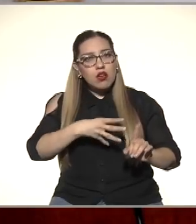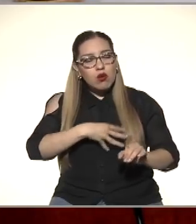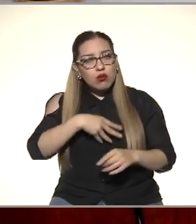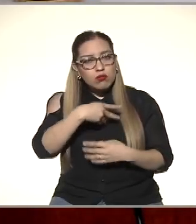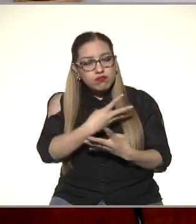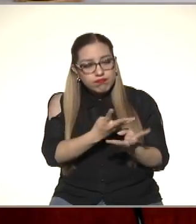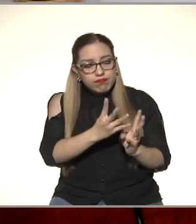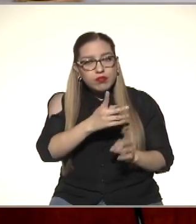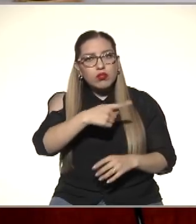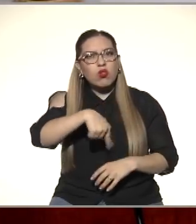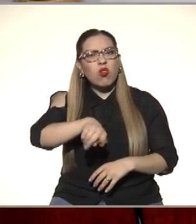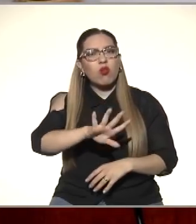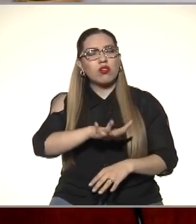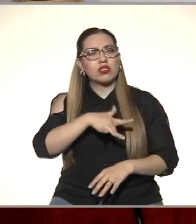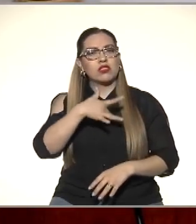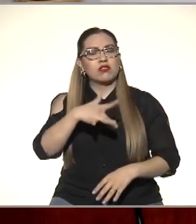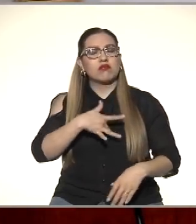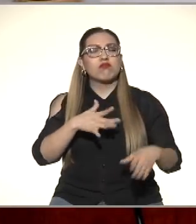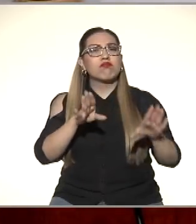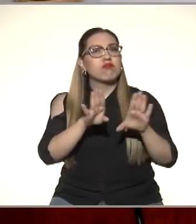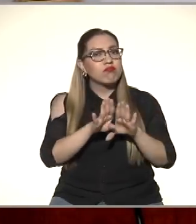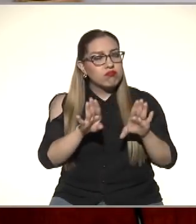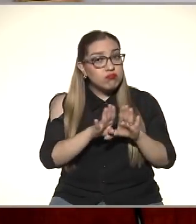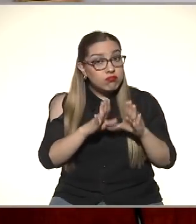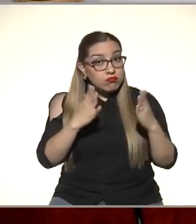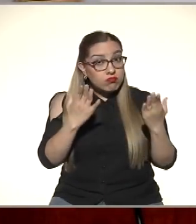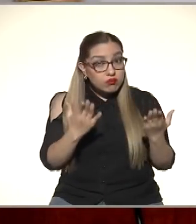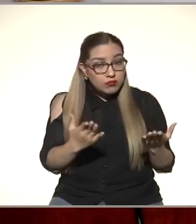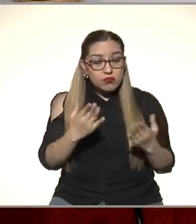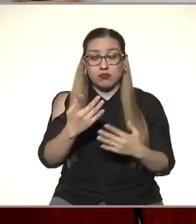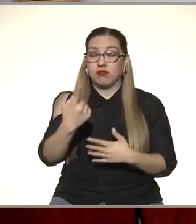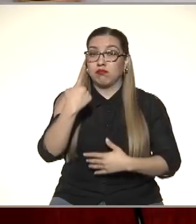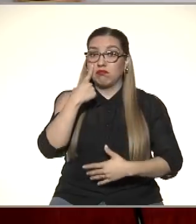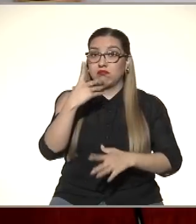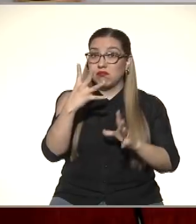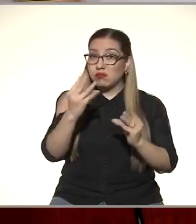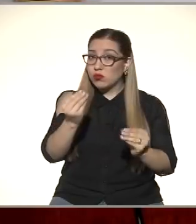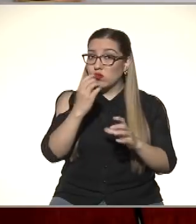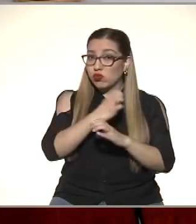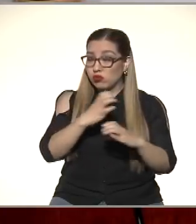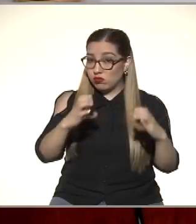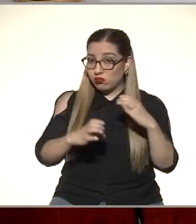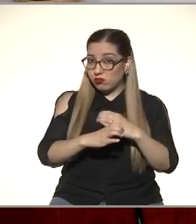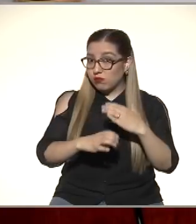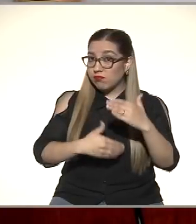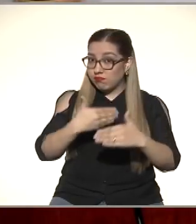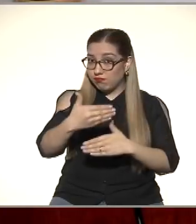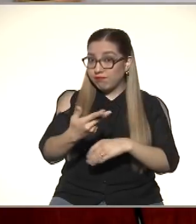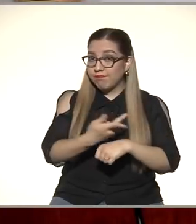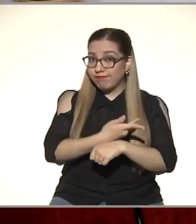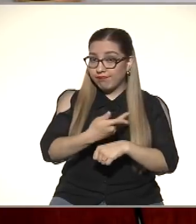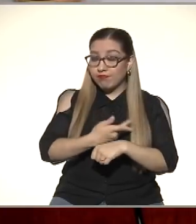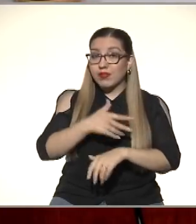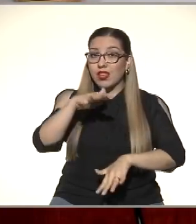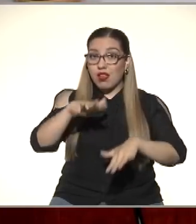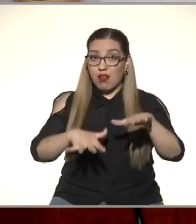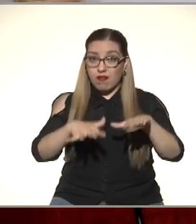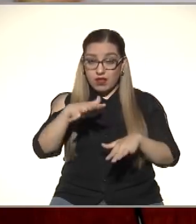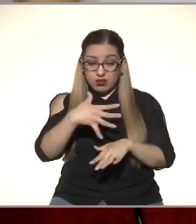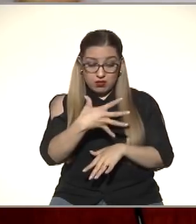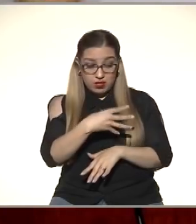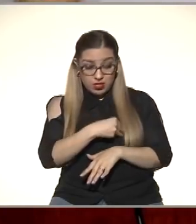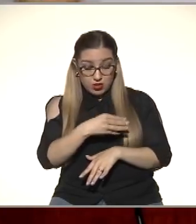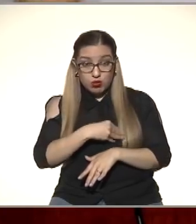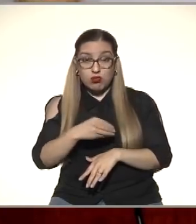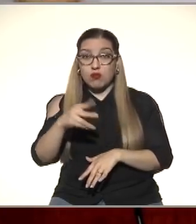la infidelidad de los padres? Fíjese que pasan muchísimas cosas. Sucede que de repente los hijos, pues les pide el padre o